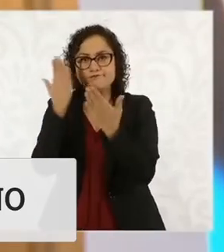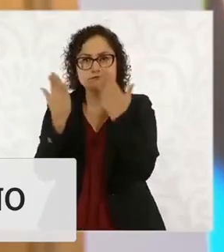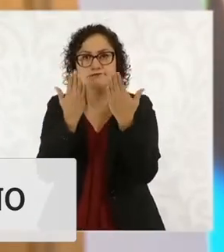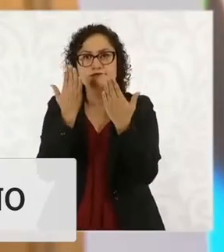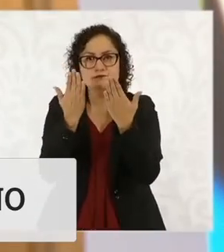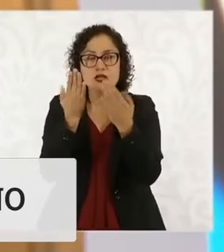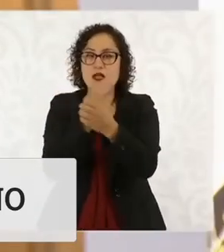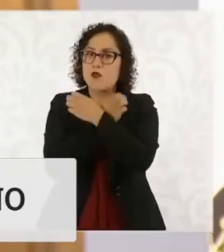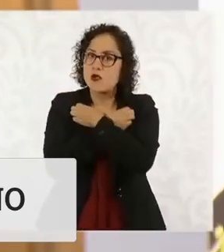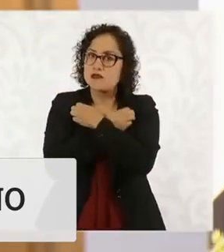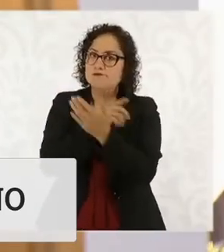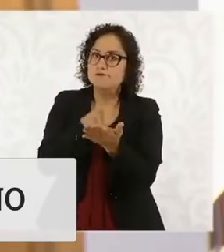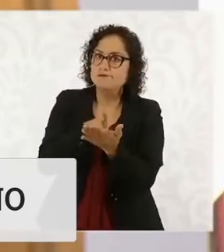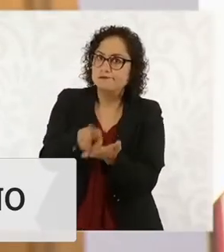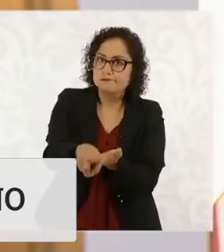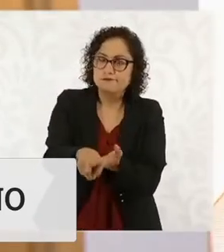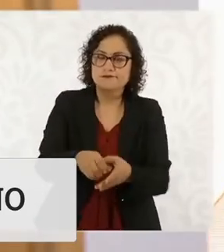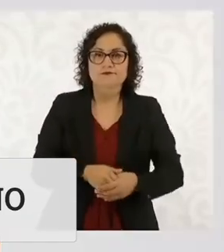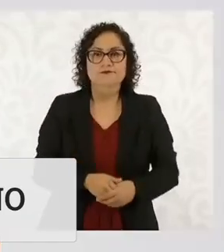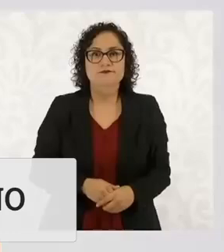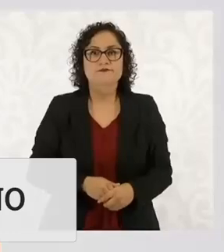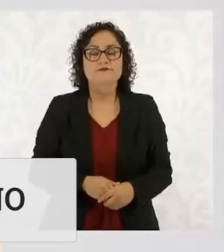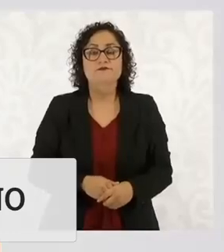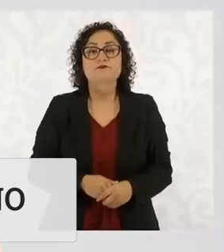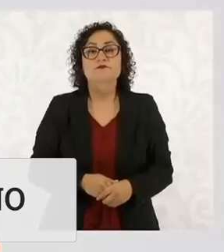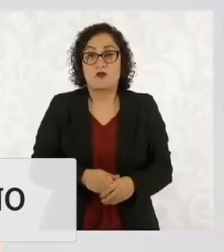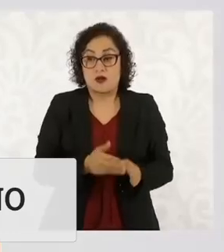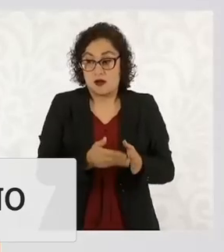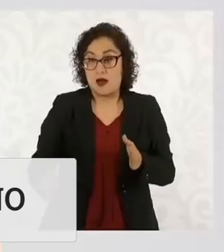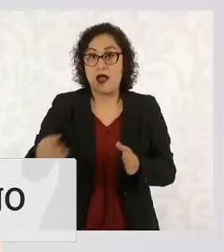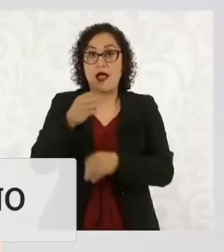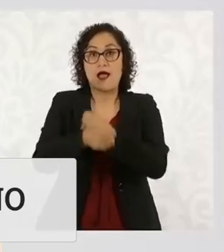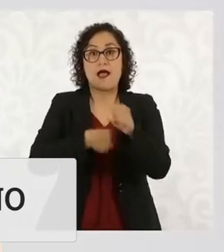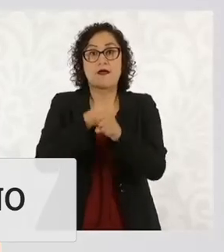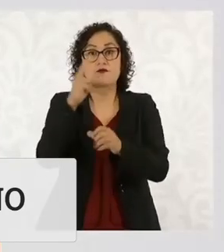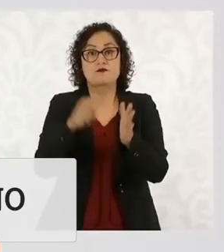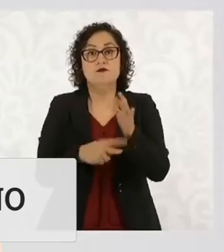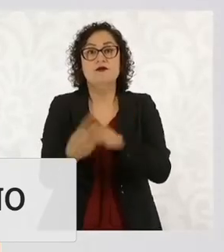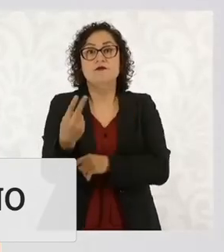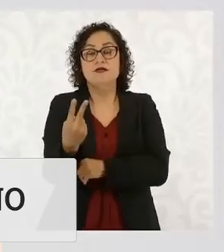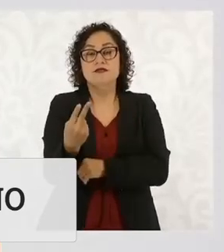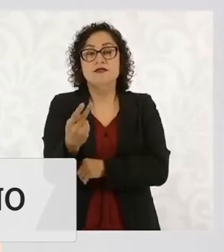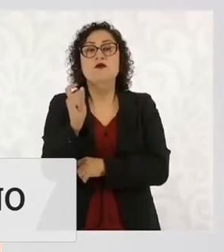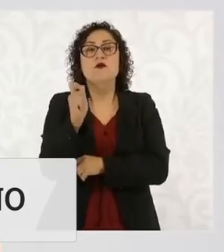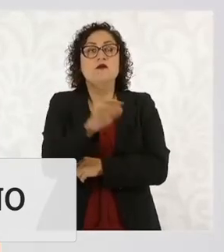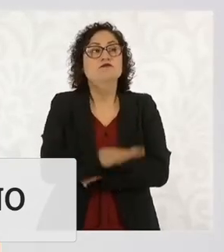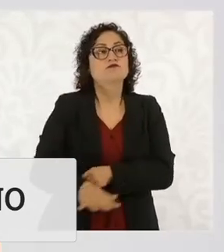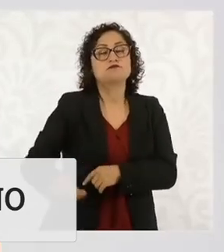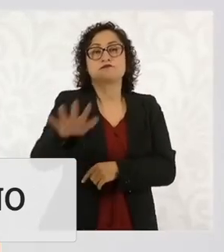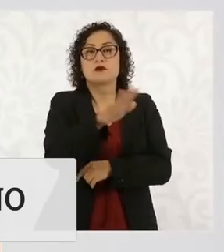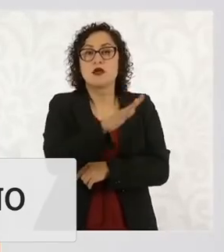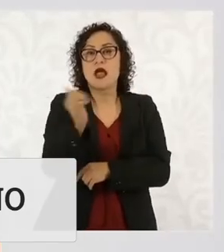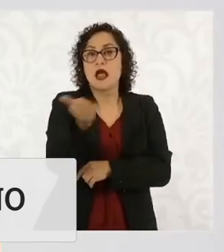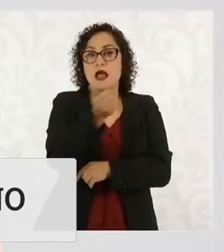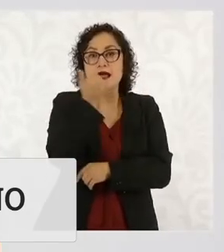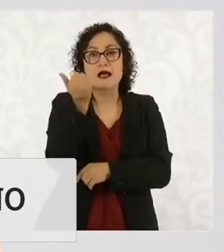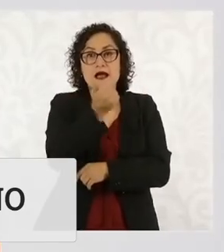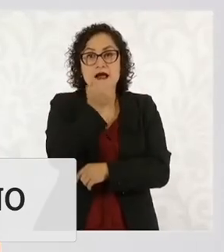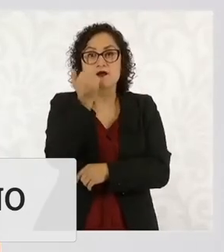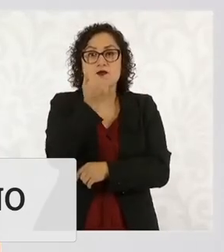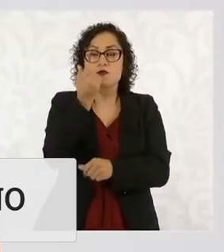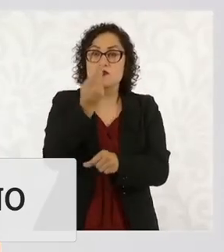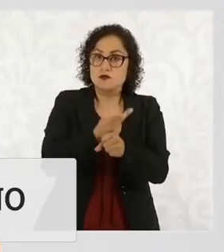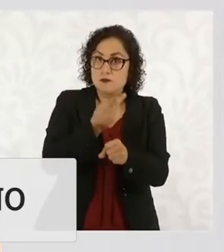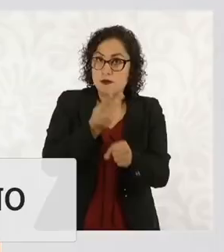educación es un derecho. En 2025, los primeros estudiantes de educación media superior